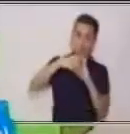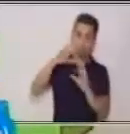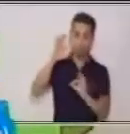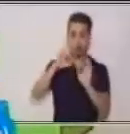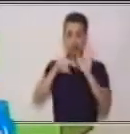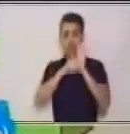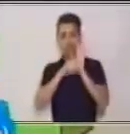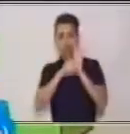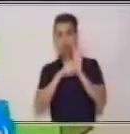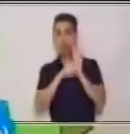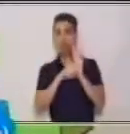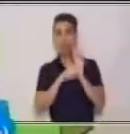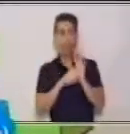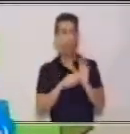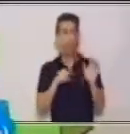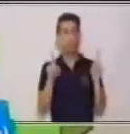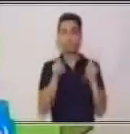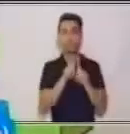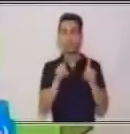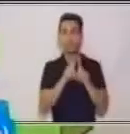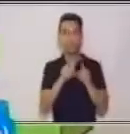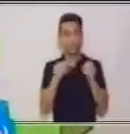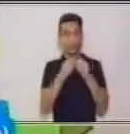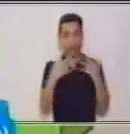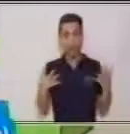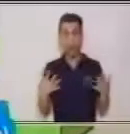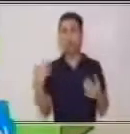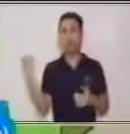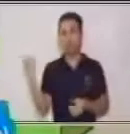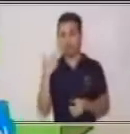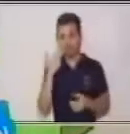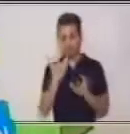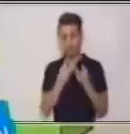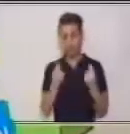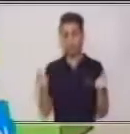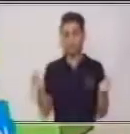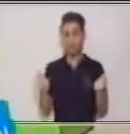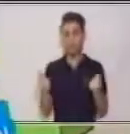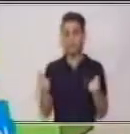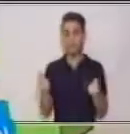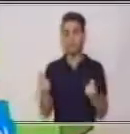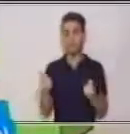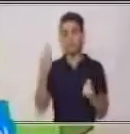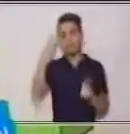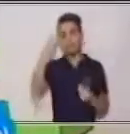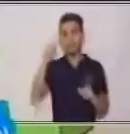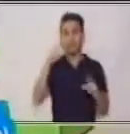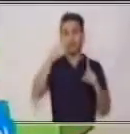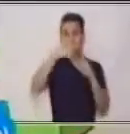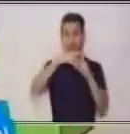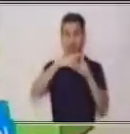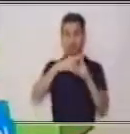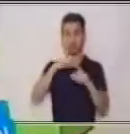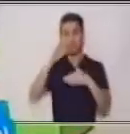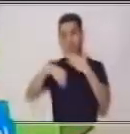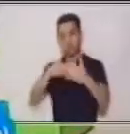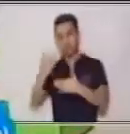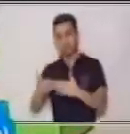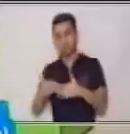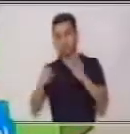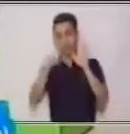negativo, el caso es exactamente igual. Vamos a resolverlo ahorita para el caso positivo, como hicimos acá, y luego para el